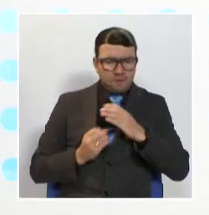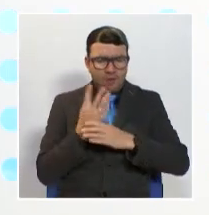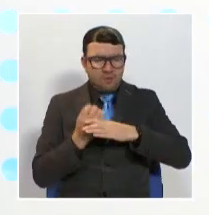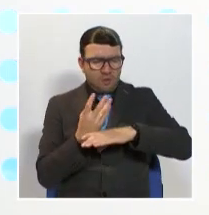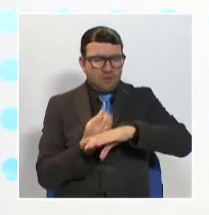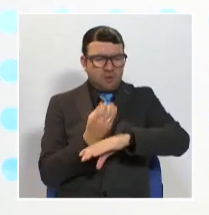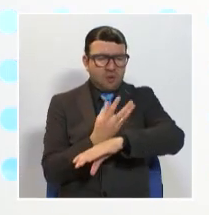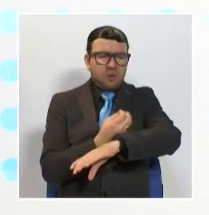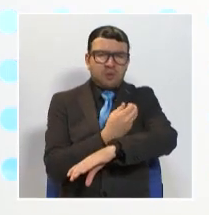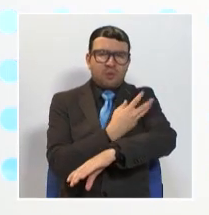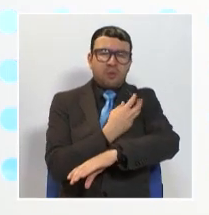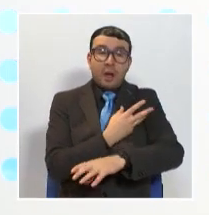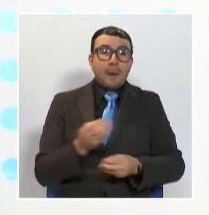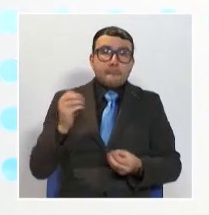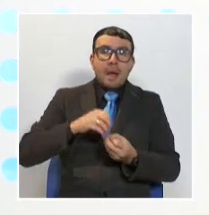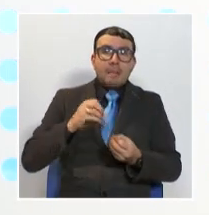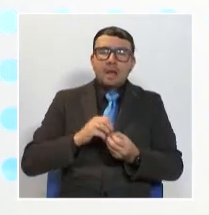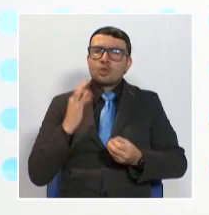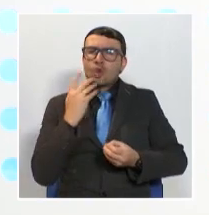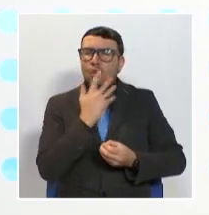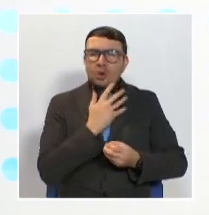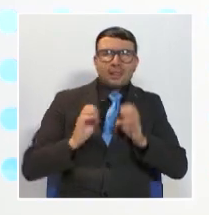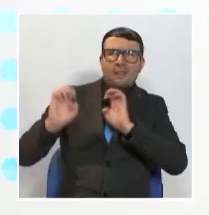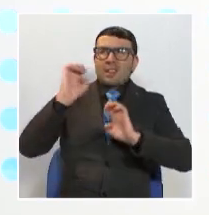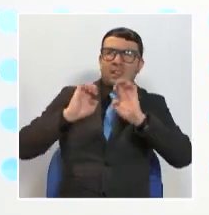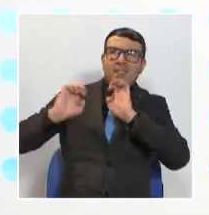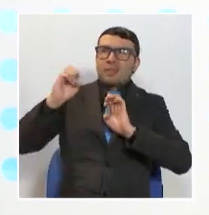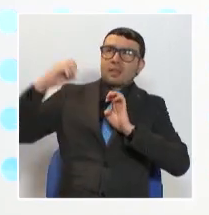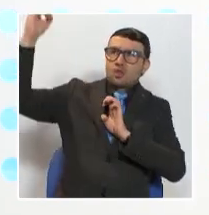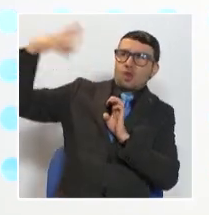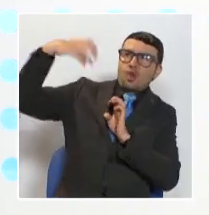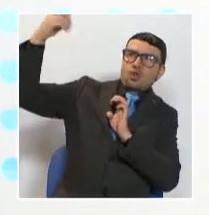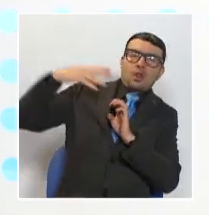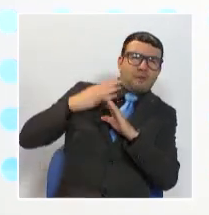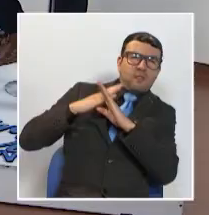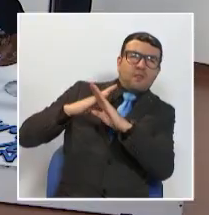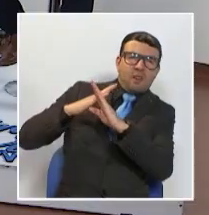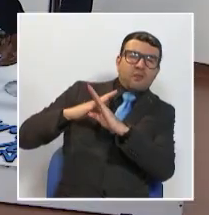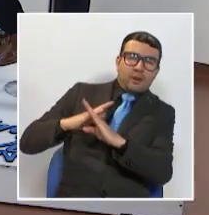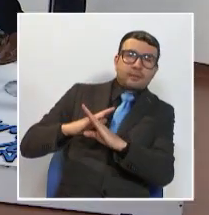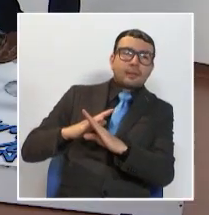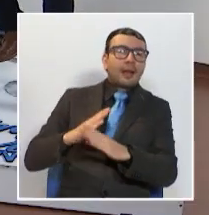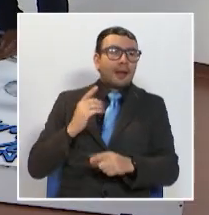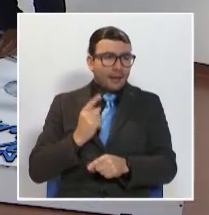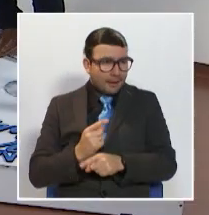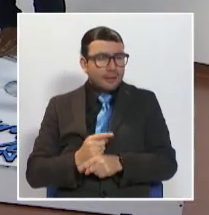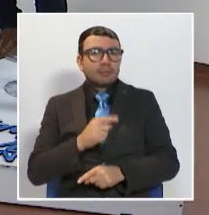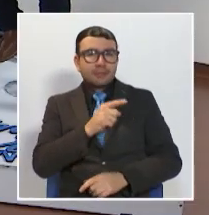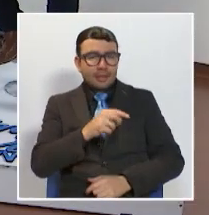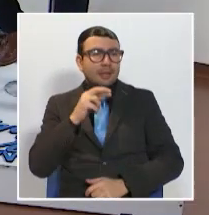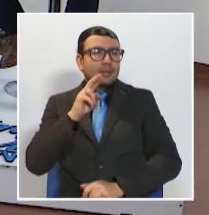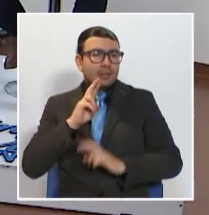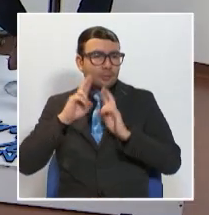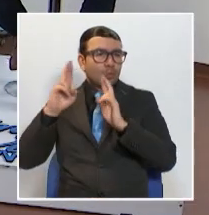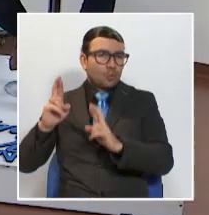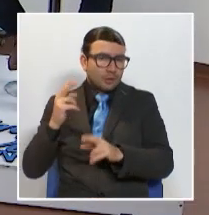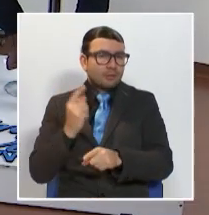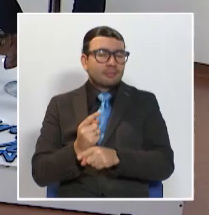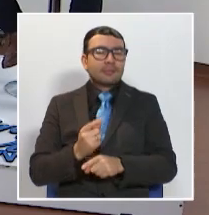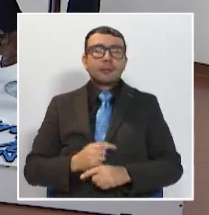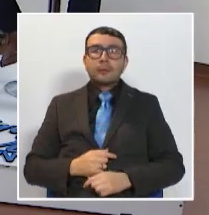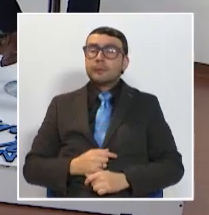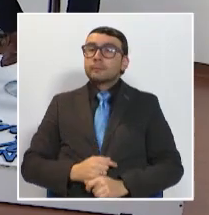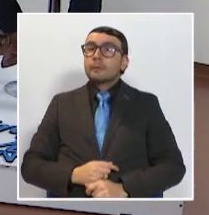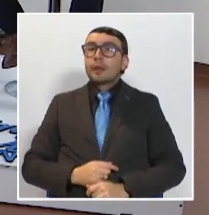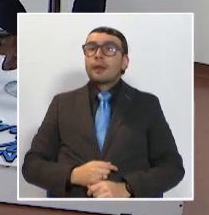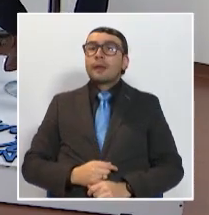estimulan, producen más melanina tratando de defenderse de la radiación solar. Entonces realmente esa es la respuesta del bronceado. Bueno, saludamos